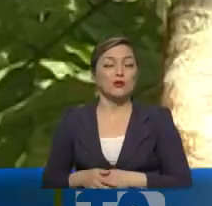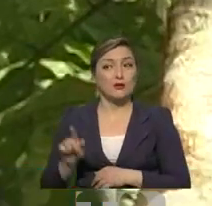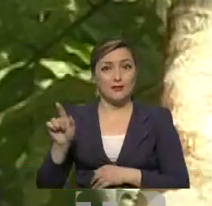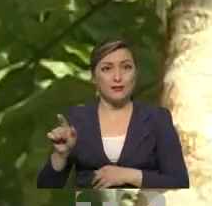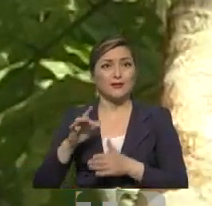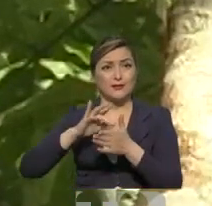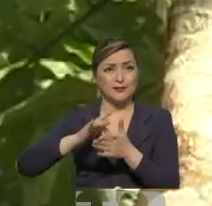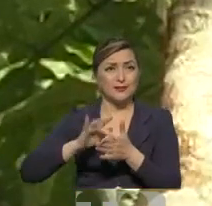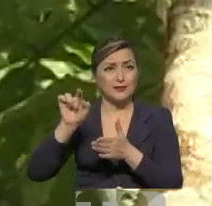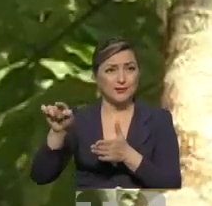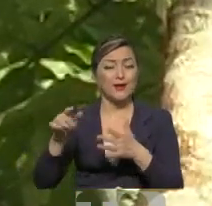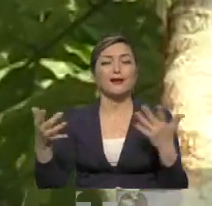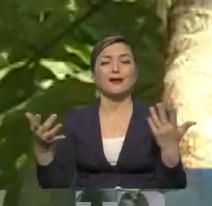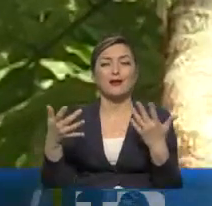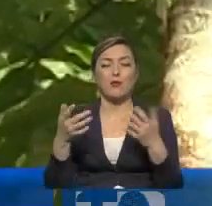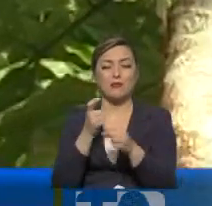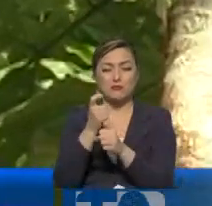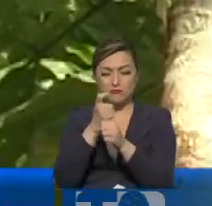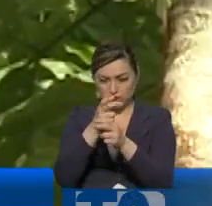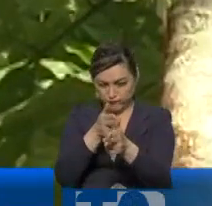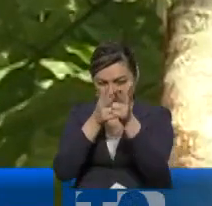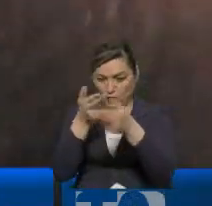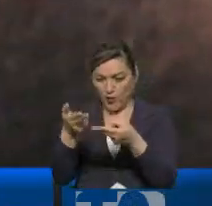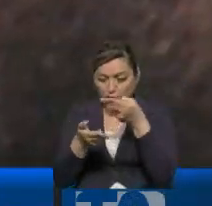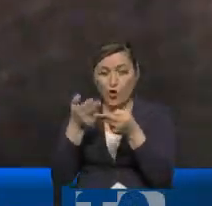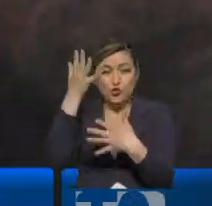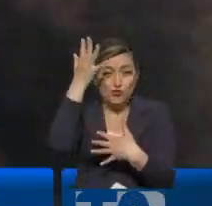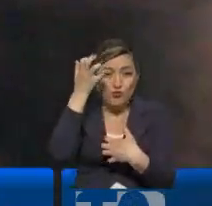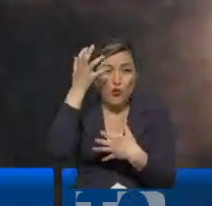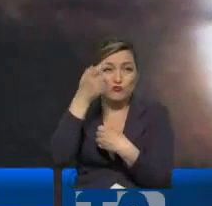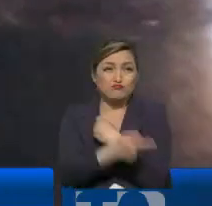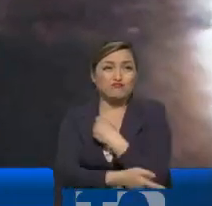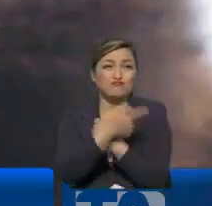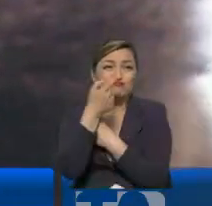especies amenazadas, la cacería, captura y tráfico de mono leoncillo se